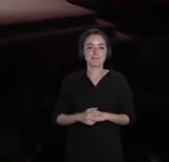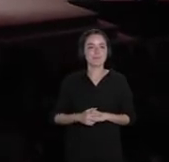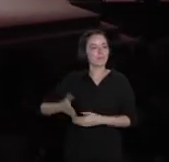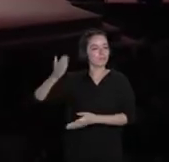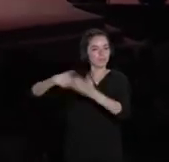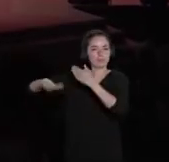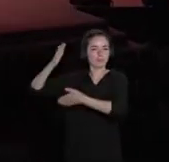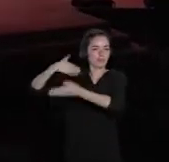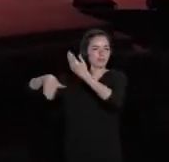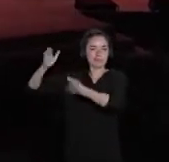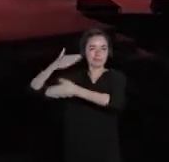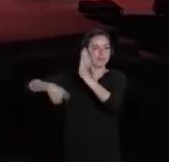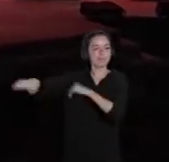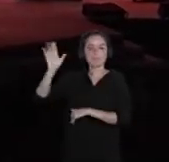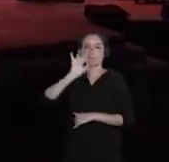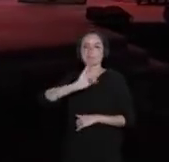Había una vez.